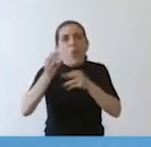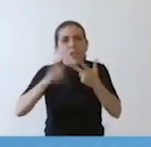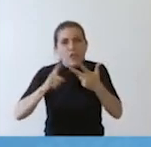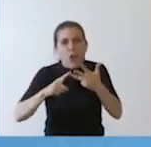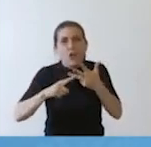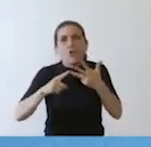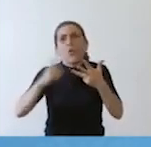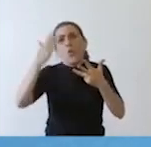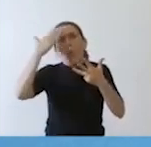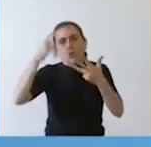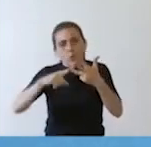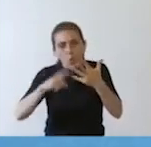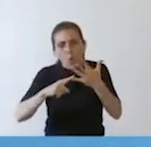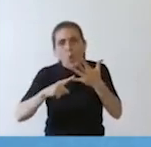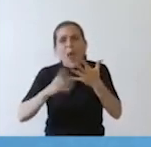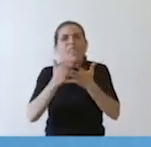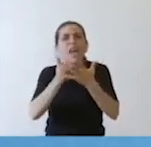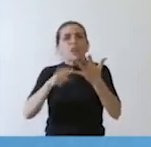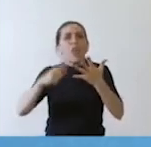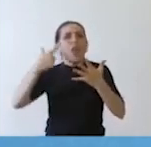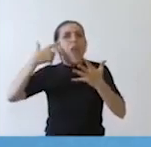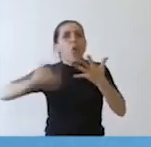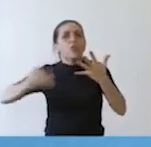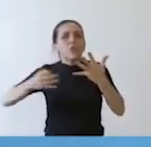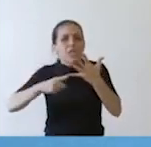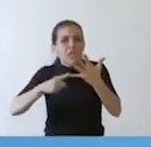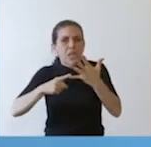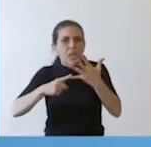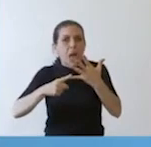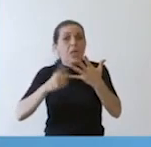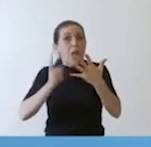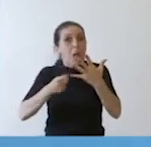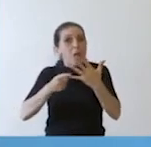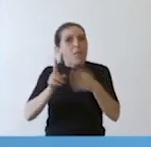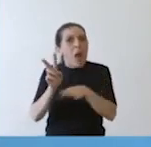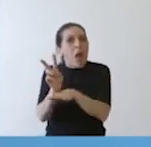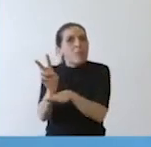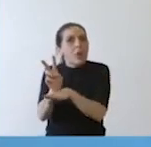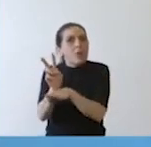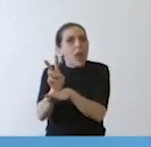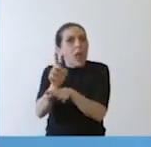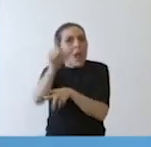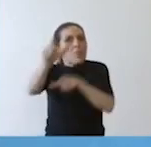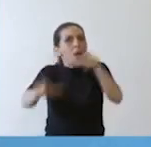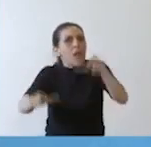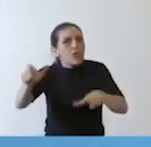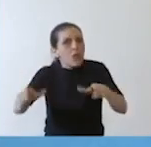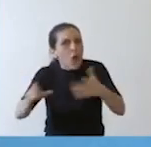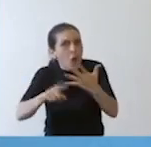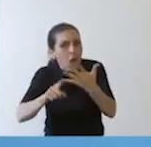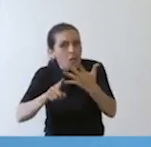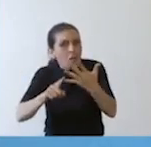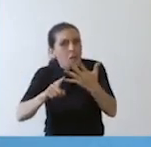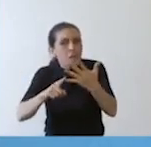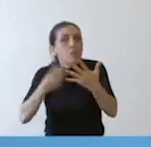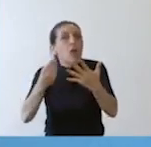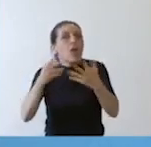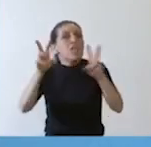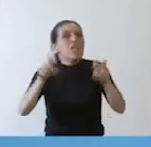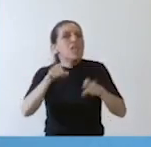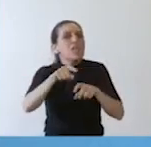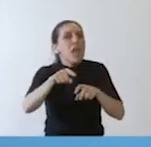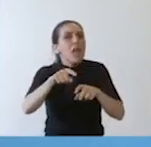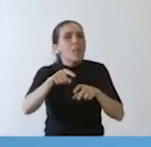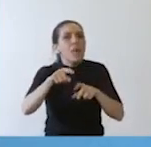sector de cultura, el sector de justicia, para proteger también los intereses de las personas, porque el tema de